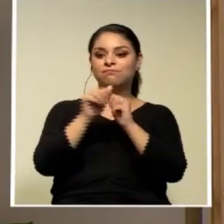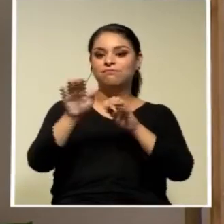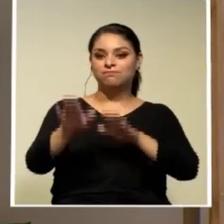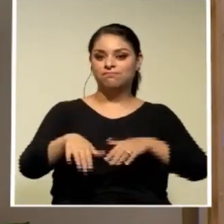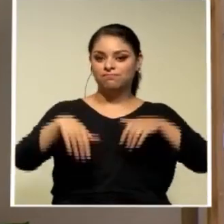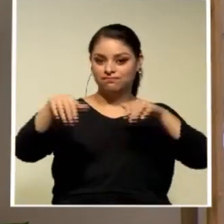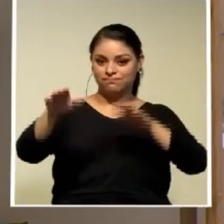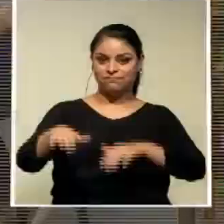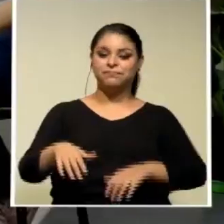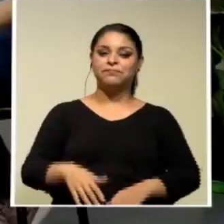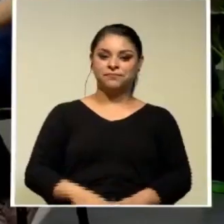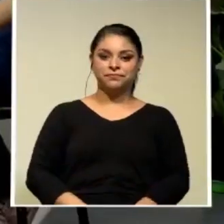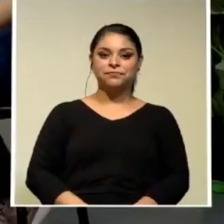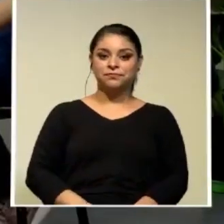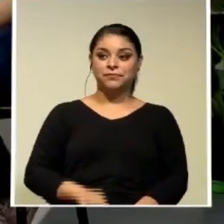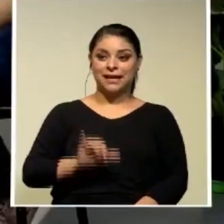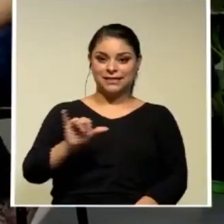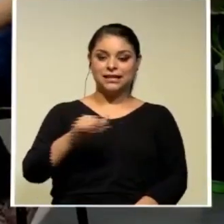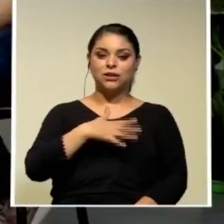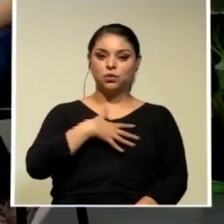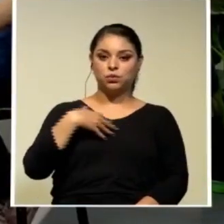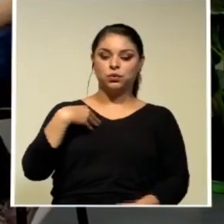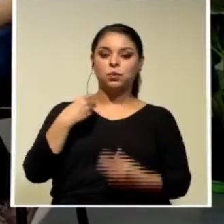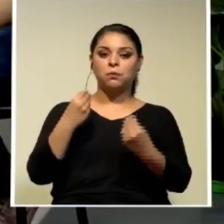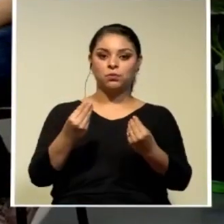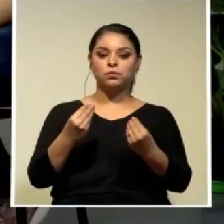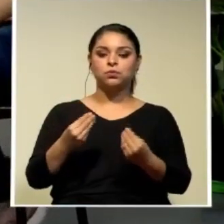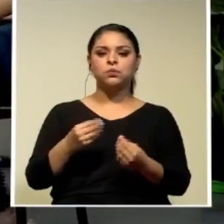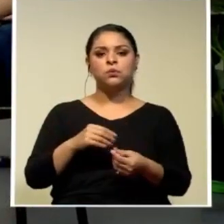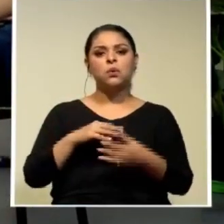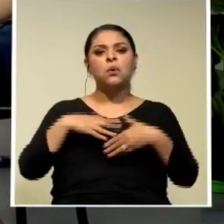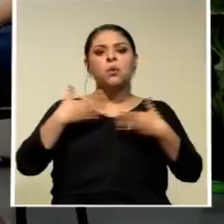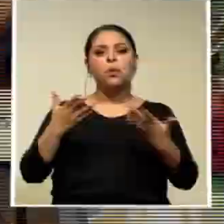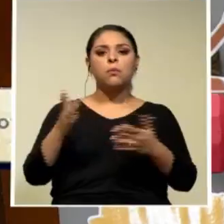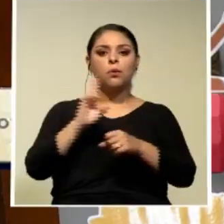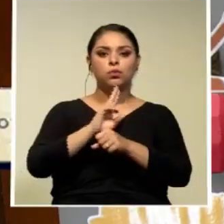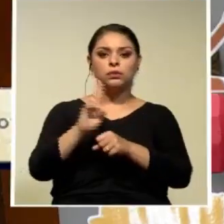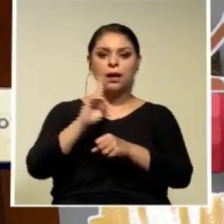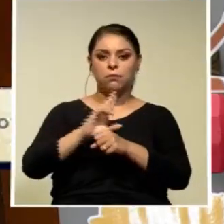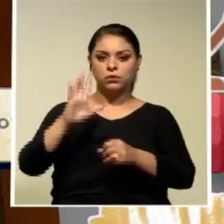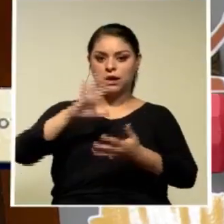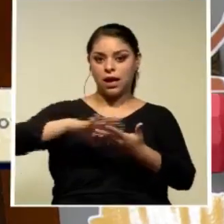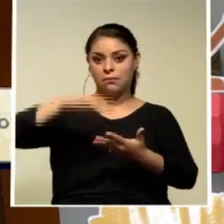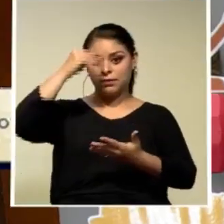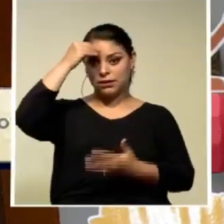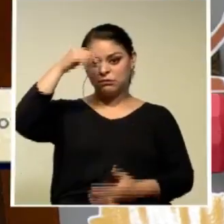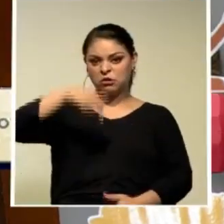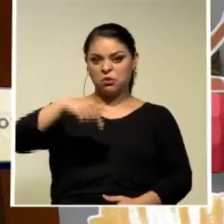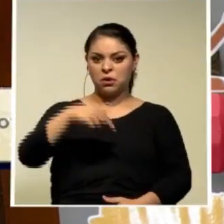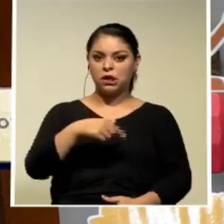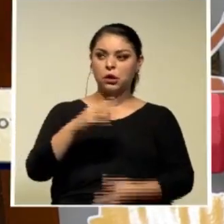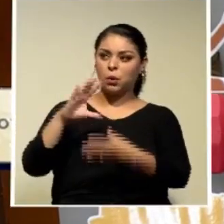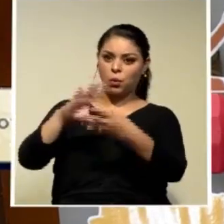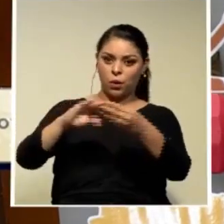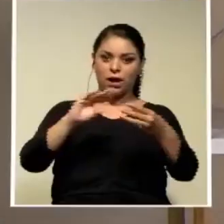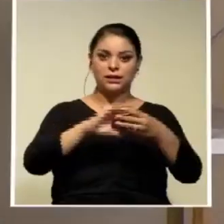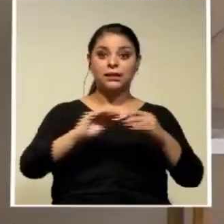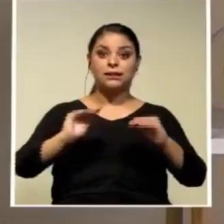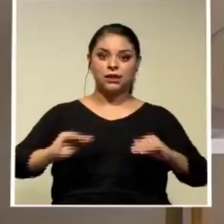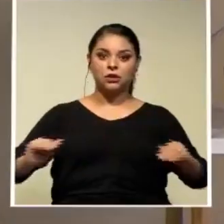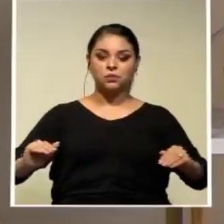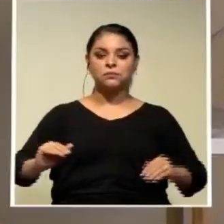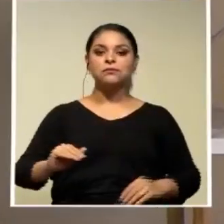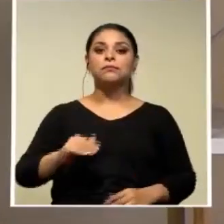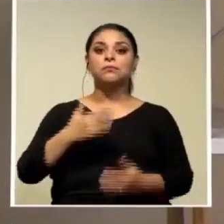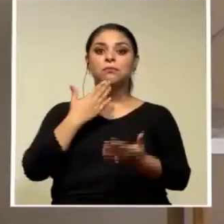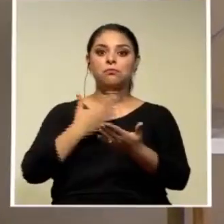caballito. Ok, esa fue la que más te gustó. ¿Cómo podemos utilizar lo que hemos aprendido hoy, niña Gwen? Contémosle a los niños y las niñas. Es que, niña Ley,